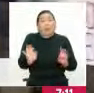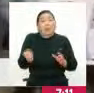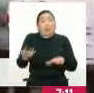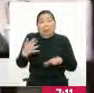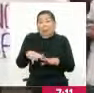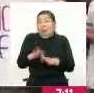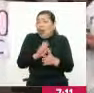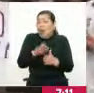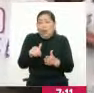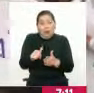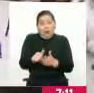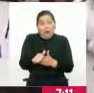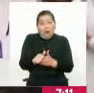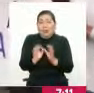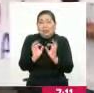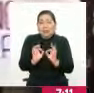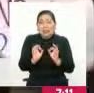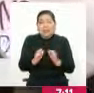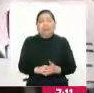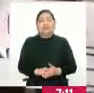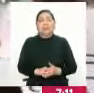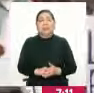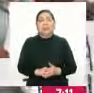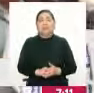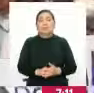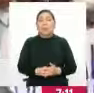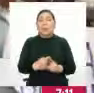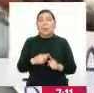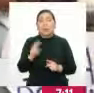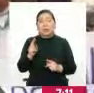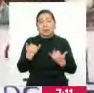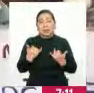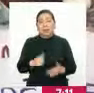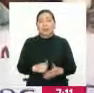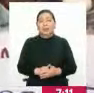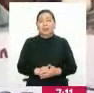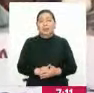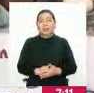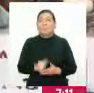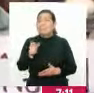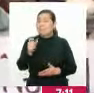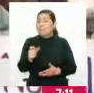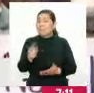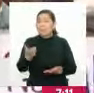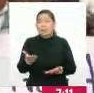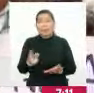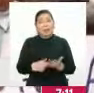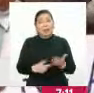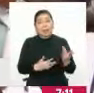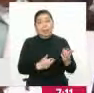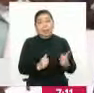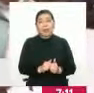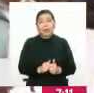incluidos en todas las investigaciones por corrupción de funcionarios, y espero que ya